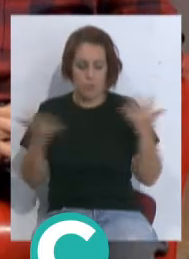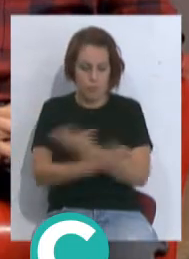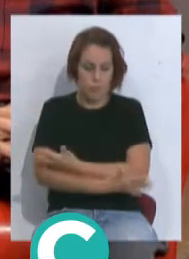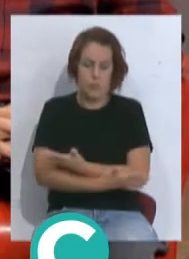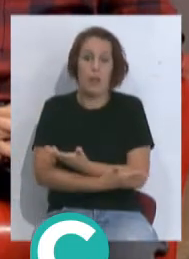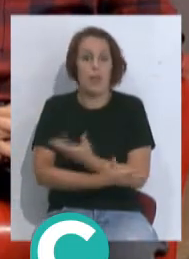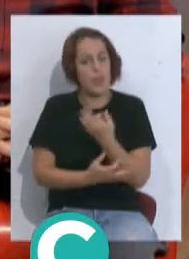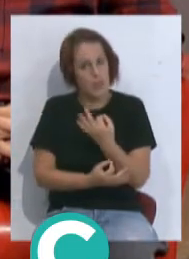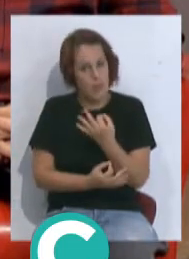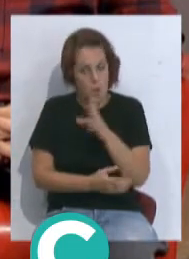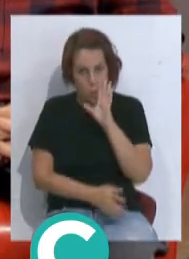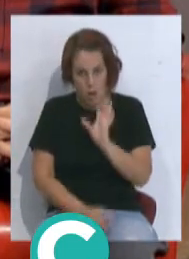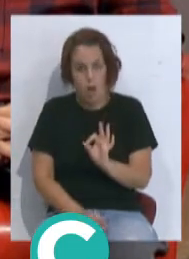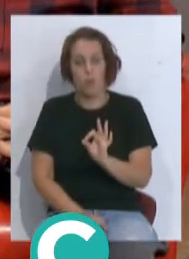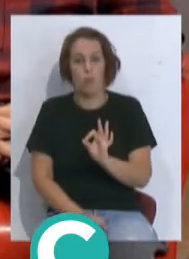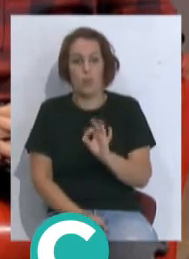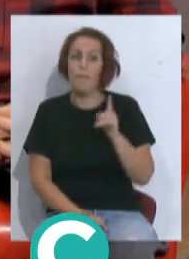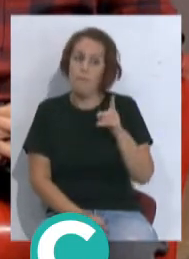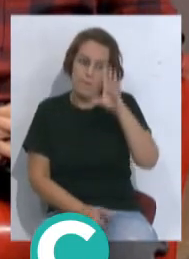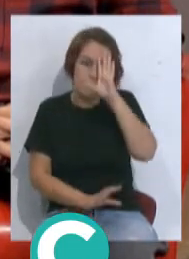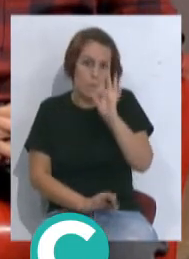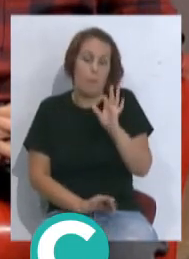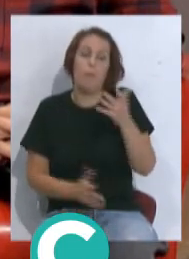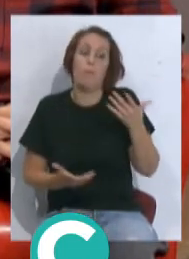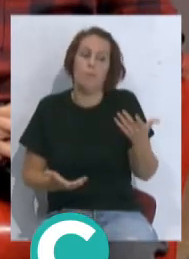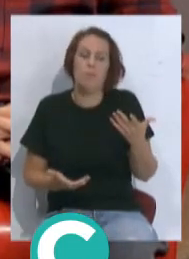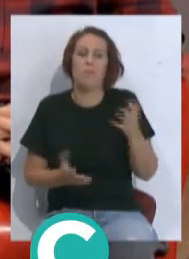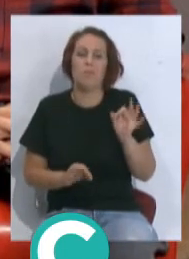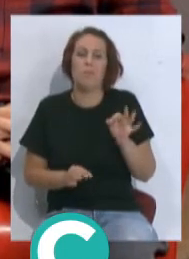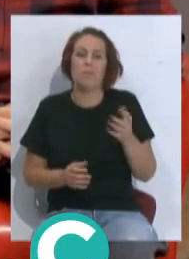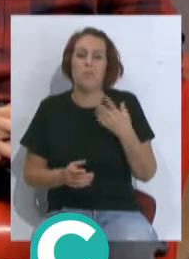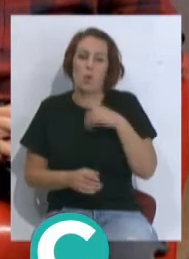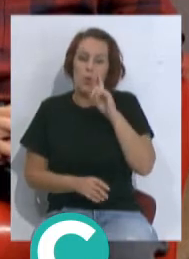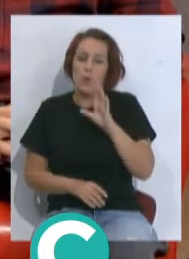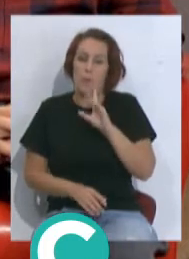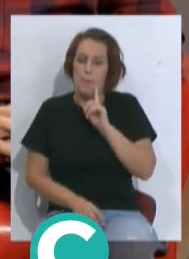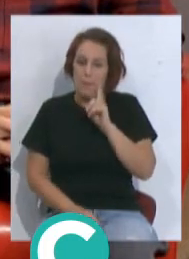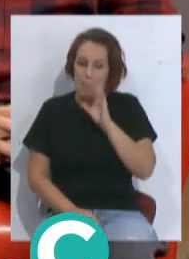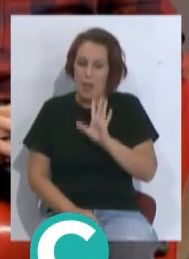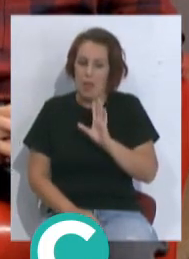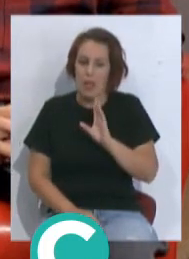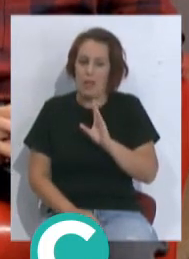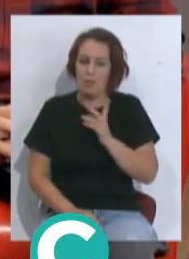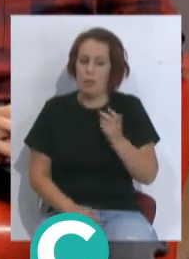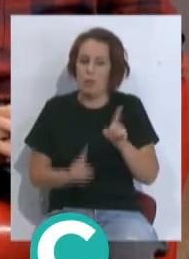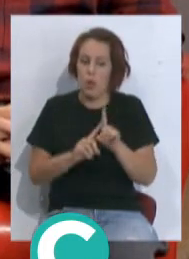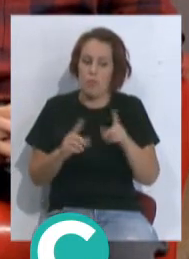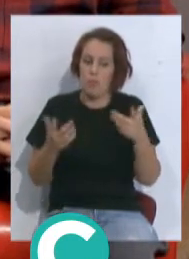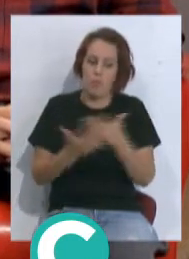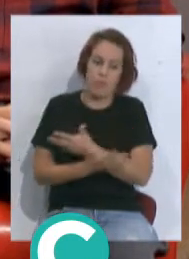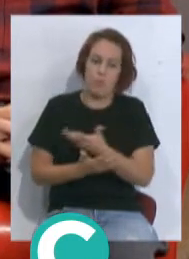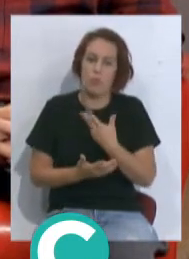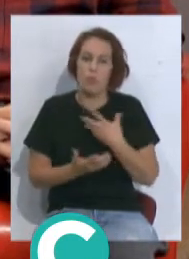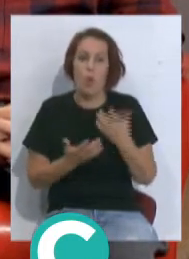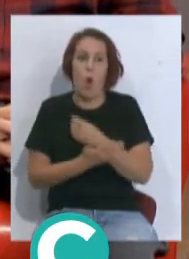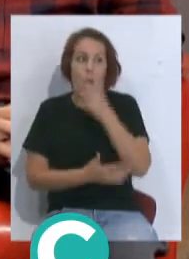evidentemente hay que ser cauto, que eso creo que es el sentido común, pero es cierto que no sé, que parece que vamos contracorriente, ¿no? Sí. Cuando ahora vemos